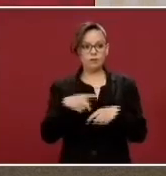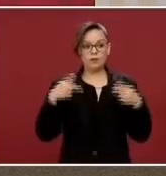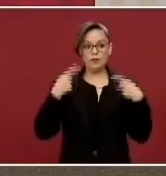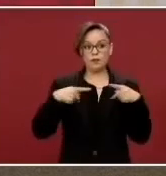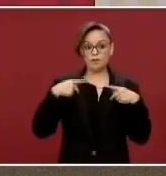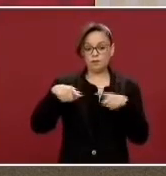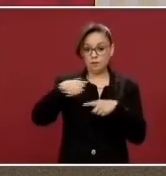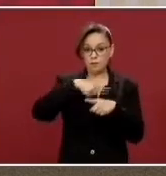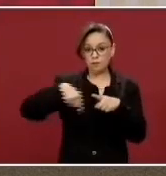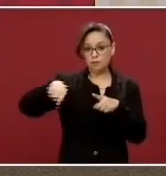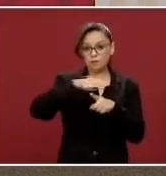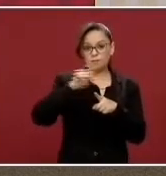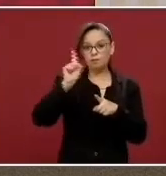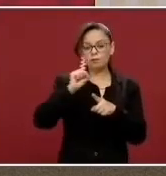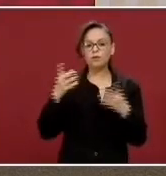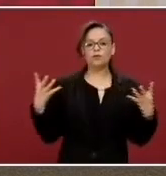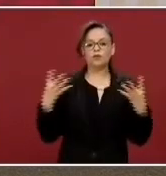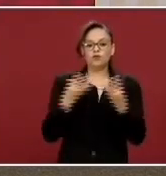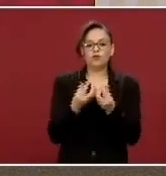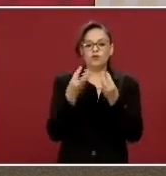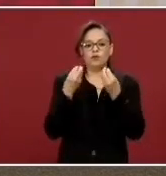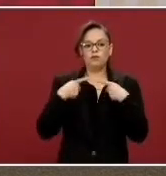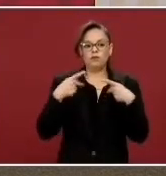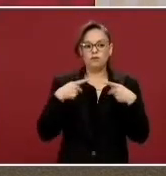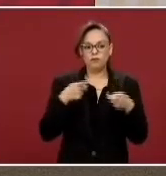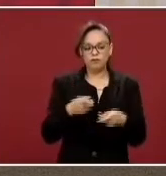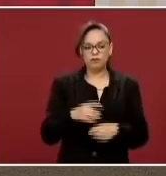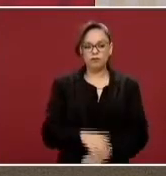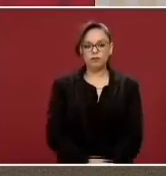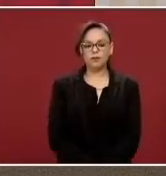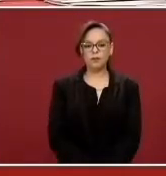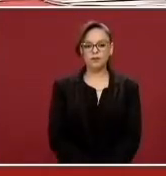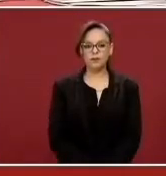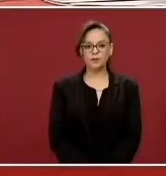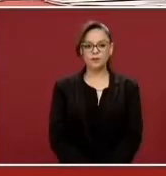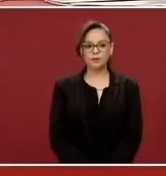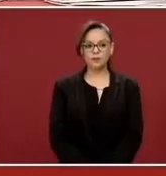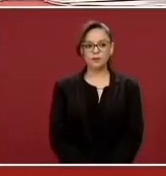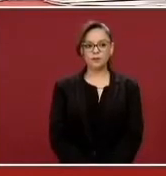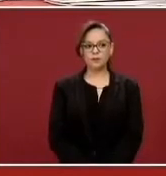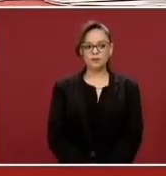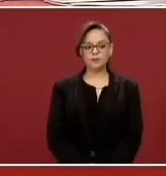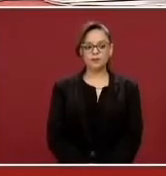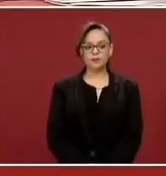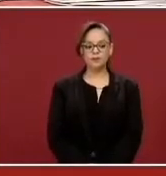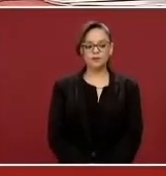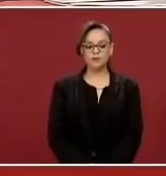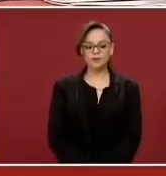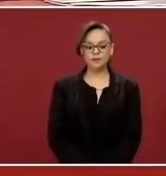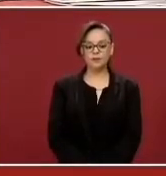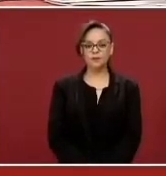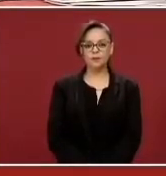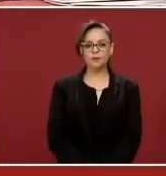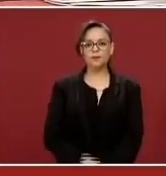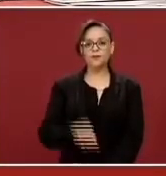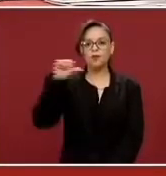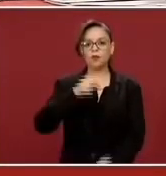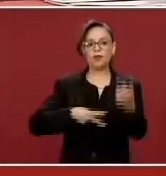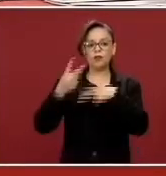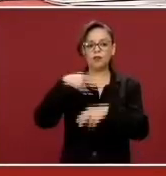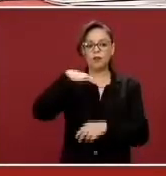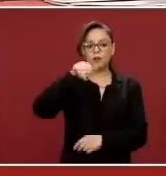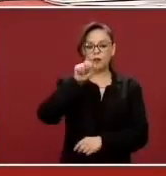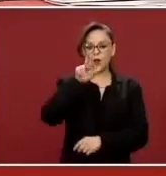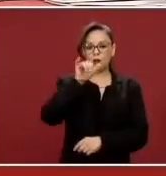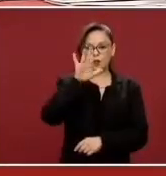acciones colectivas, de las disposiciones gubernamentales. Hoy nos acompaña el doctor Mauricio Hernández